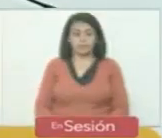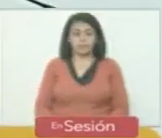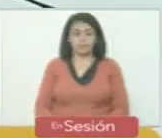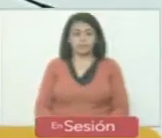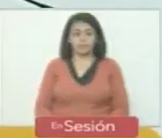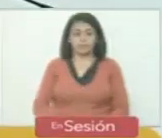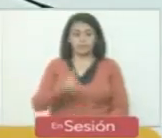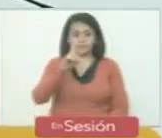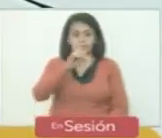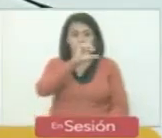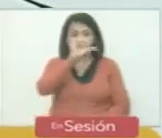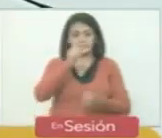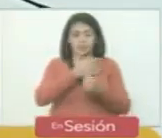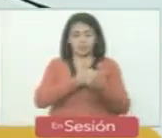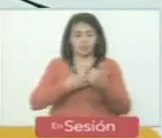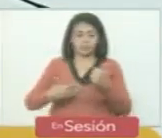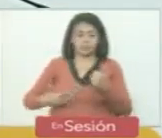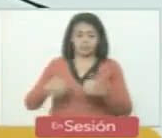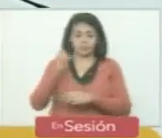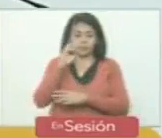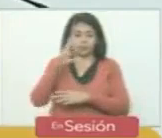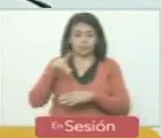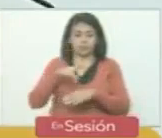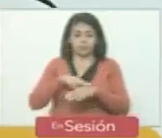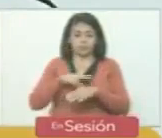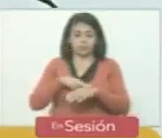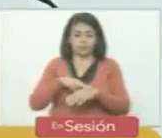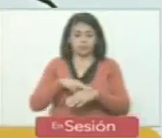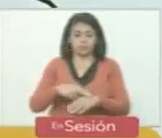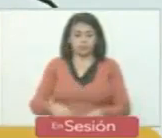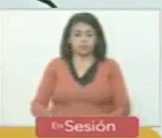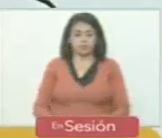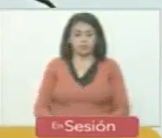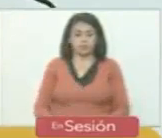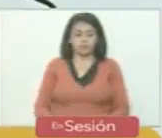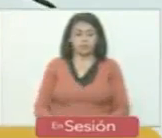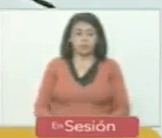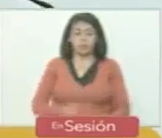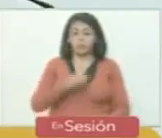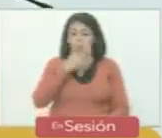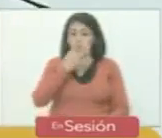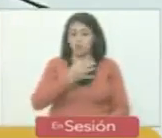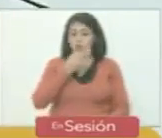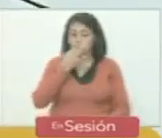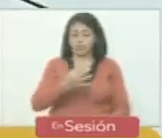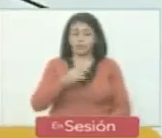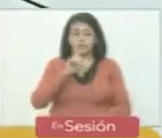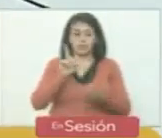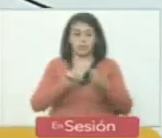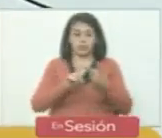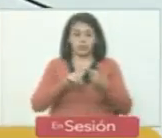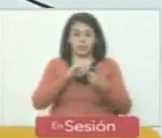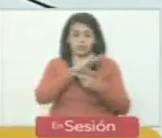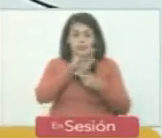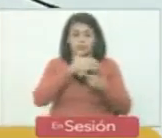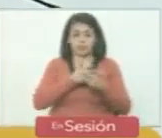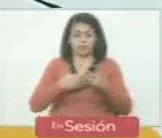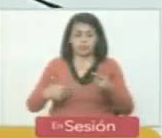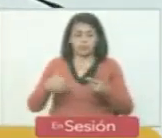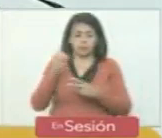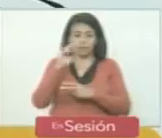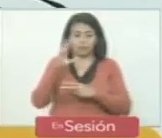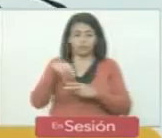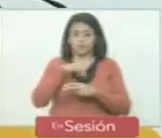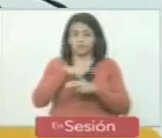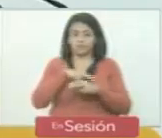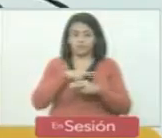primera vicepresidenta de la Asamblea Nacional. Buenas tardes, segunda vicepresidenta de la Asamblea